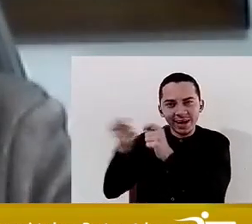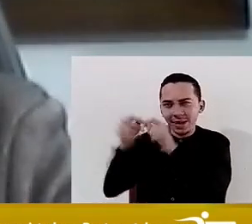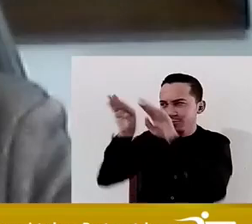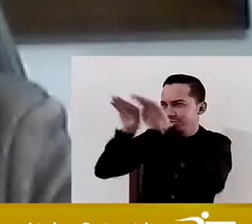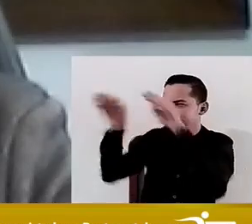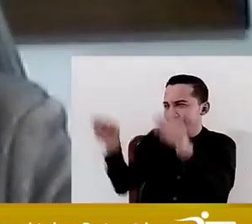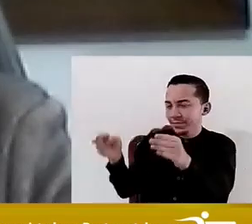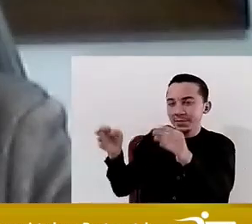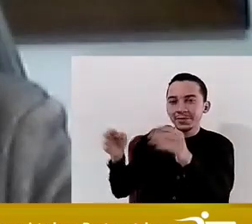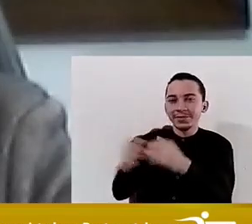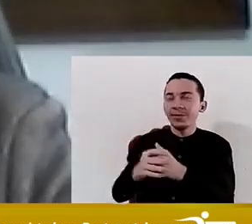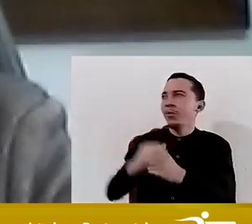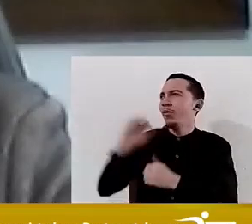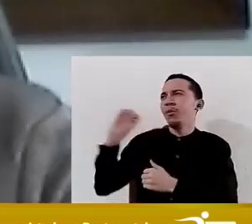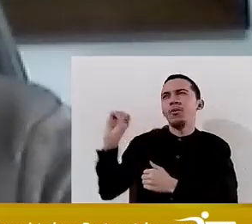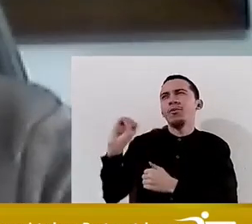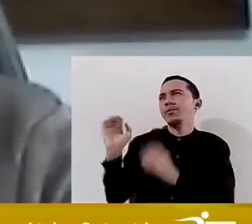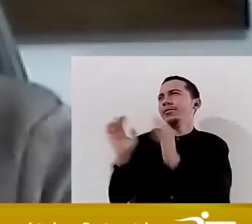los ejércitos.